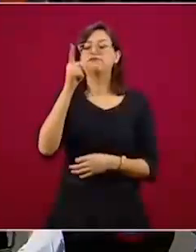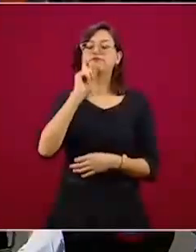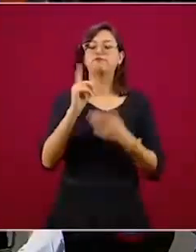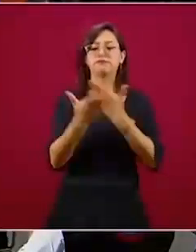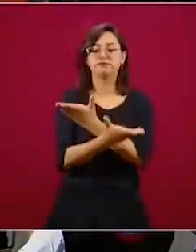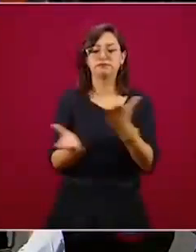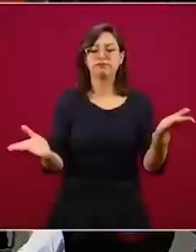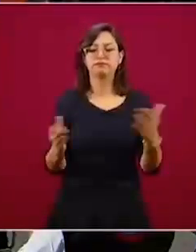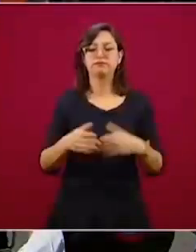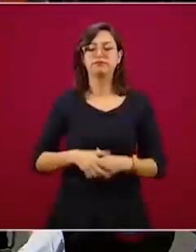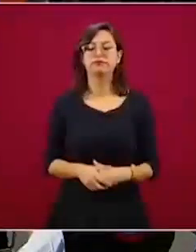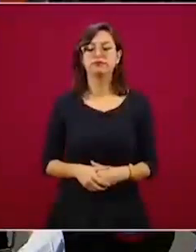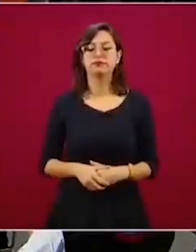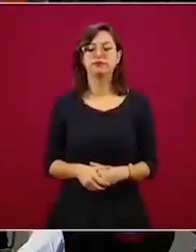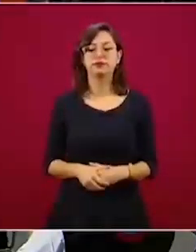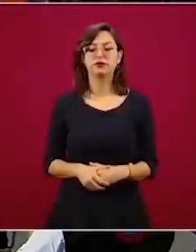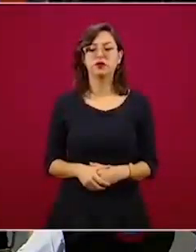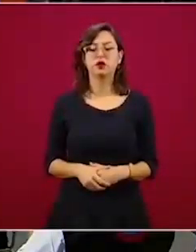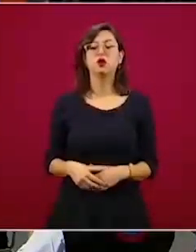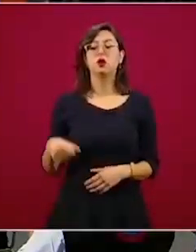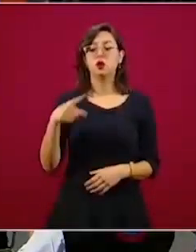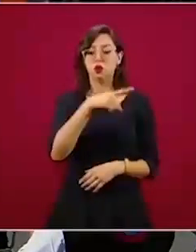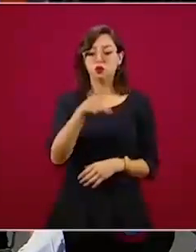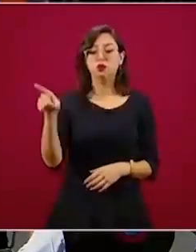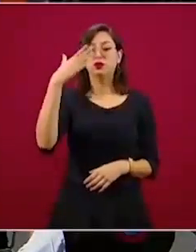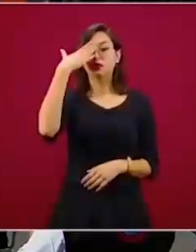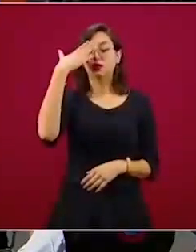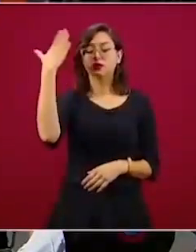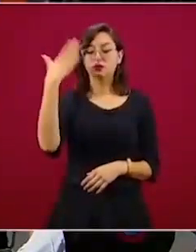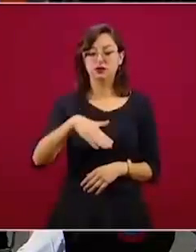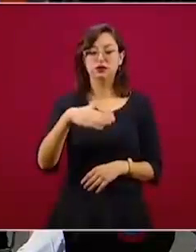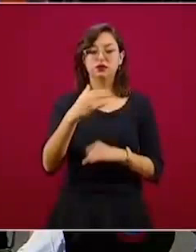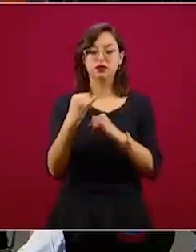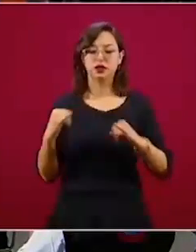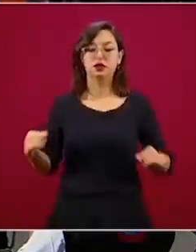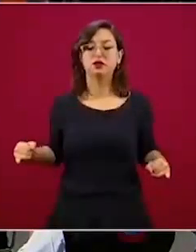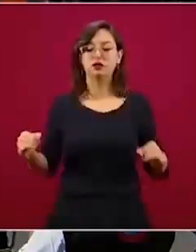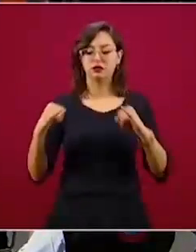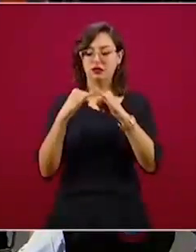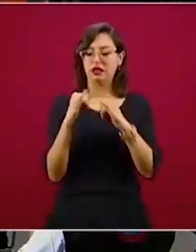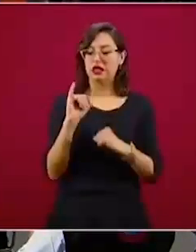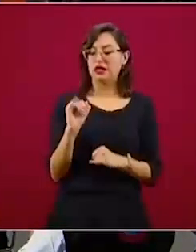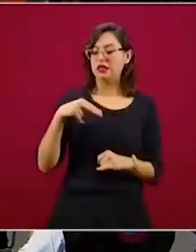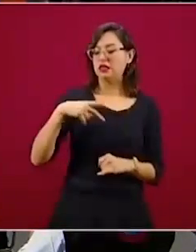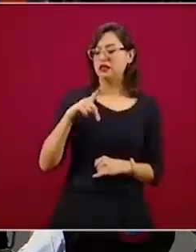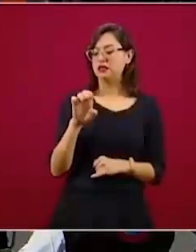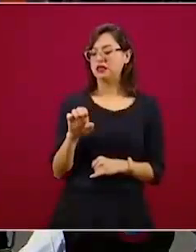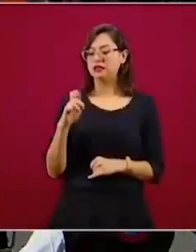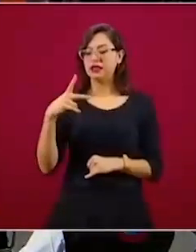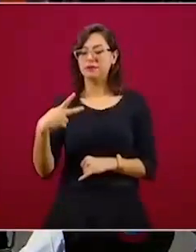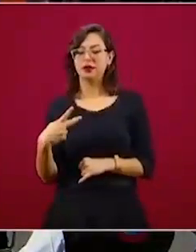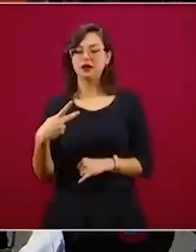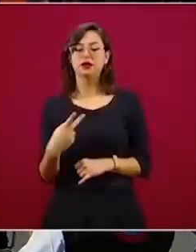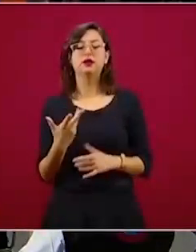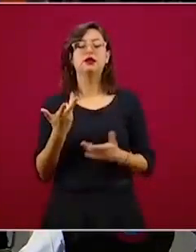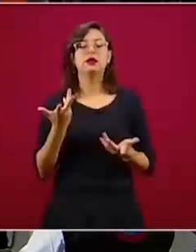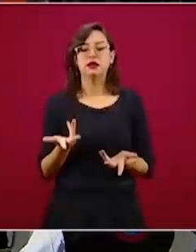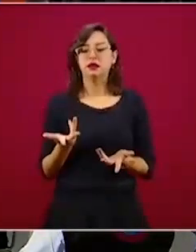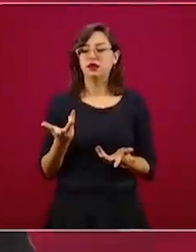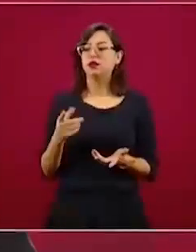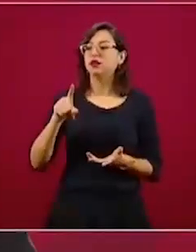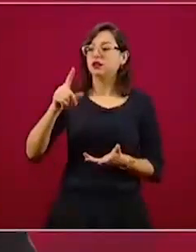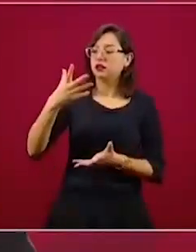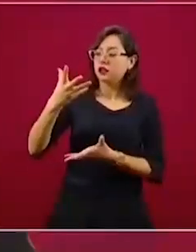Como es de su conocimiento, el instituto pasó una etapa de transición de un servicio de administración y enajenación de bienes con